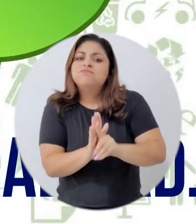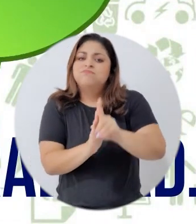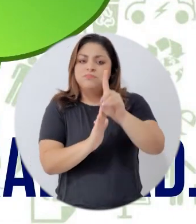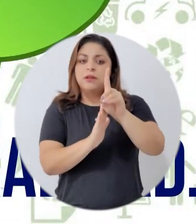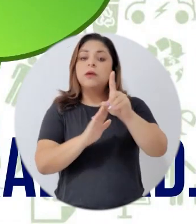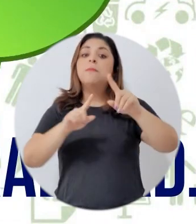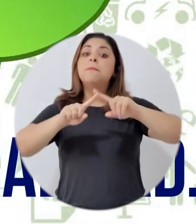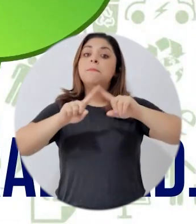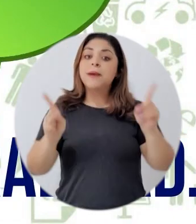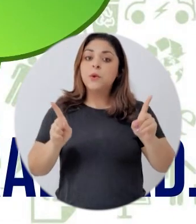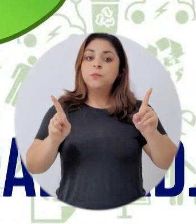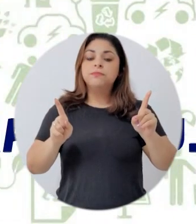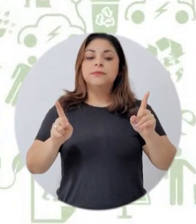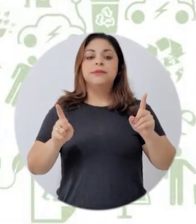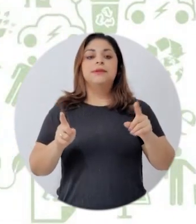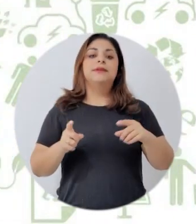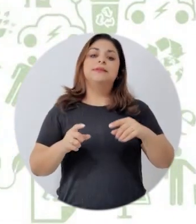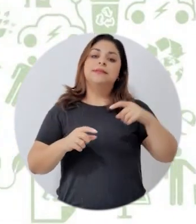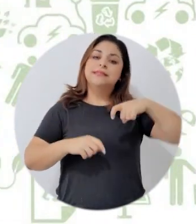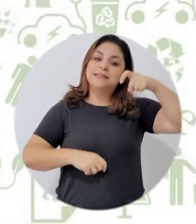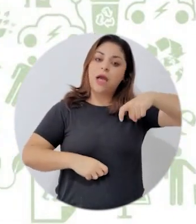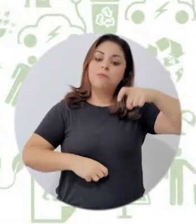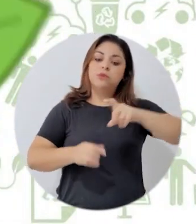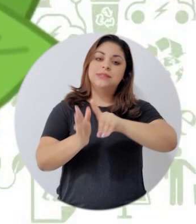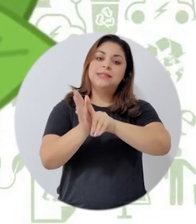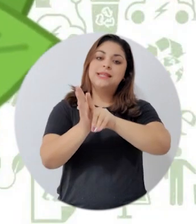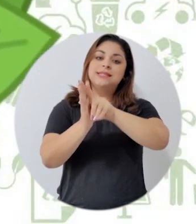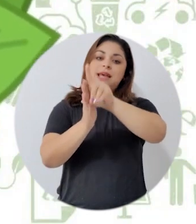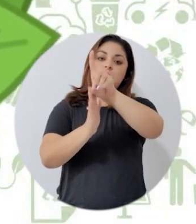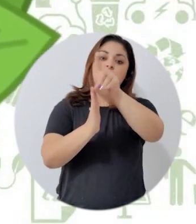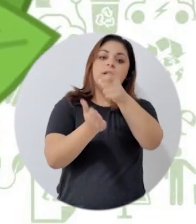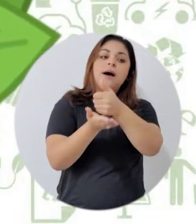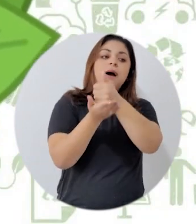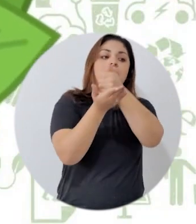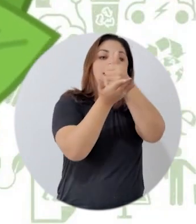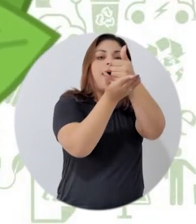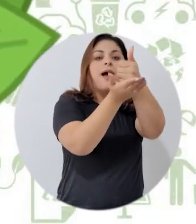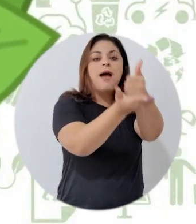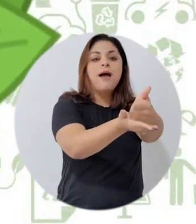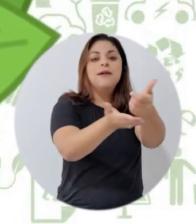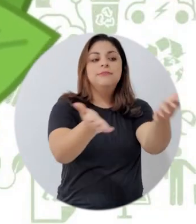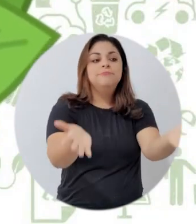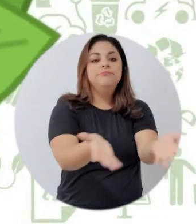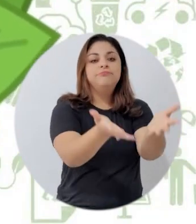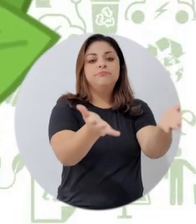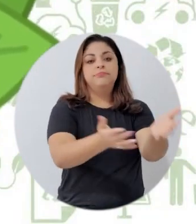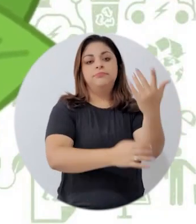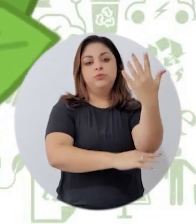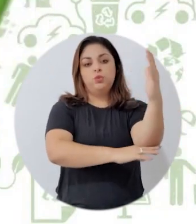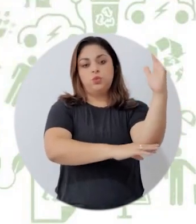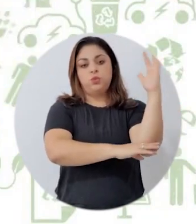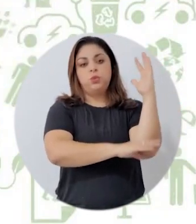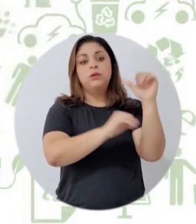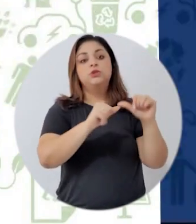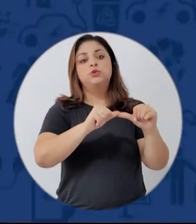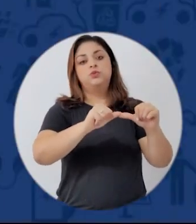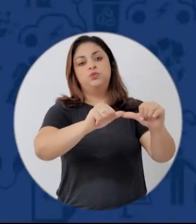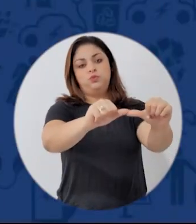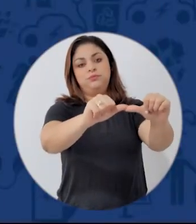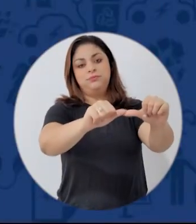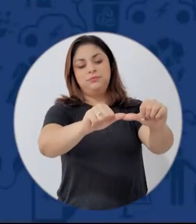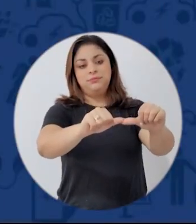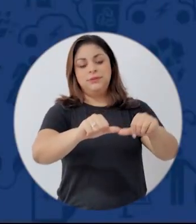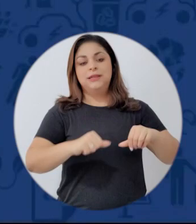desarrollo sostenible, que lo que busca exactamente es asegurar la disponibilidad de estos recursos y de este mundo